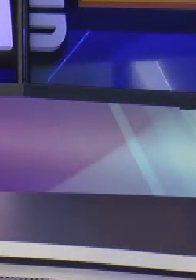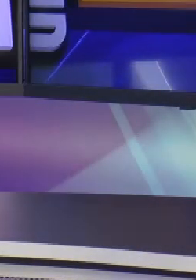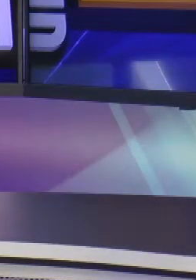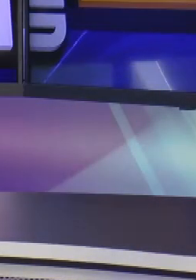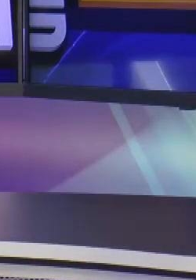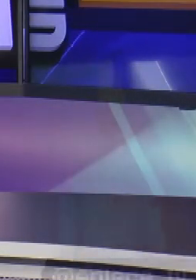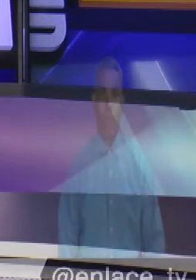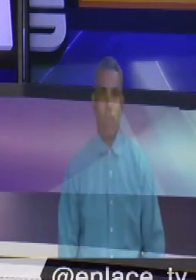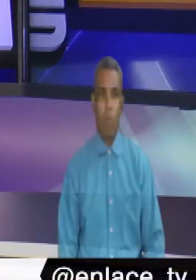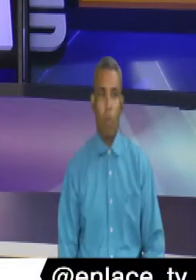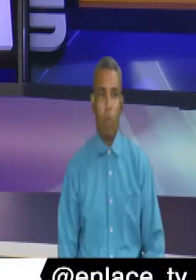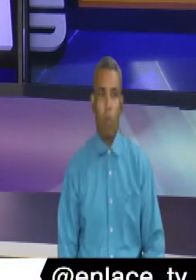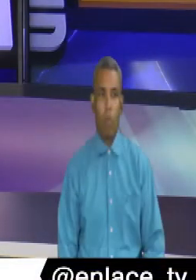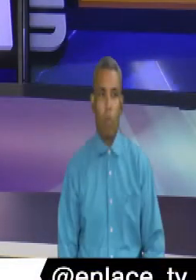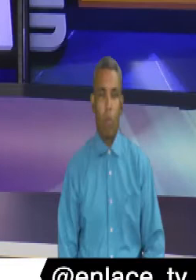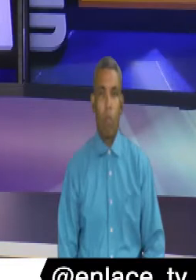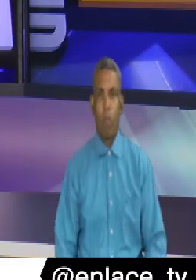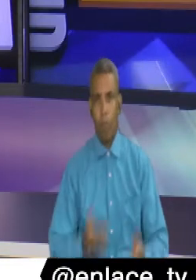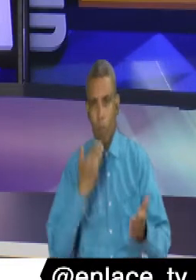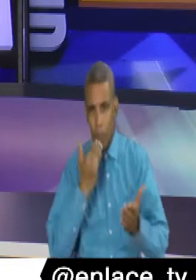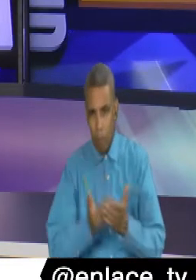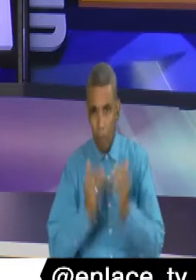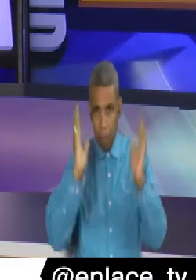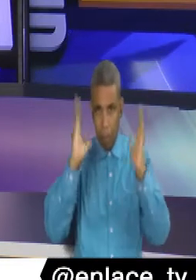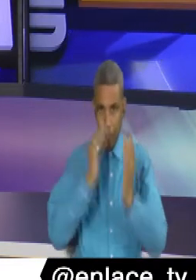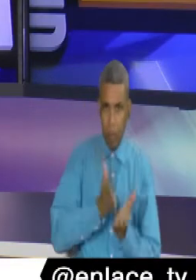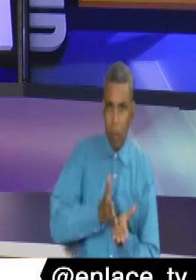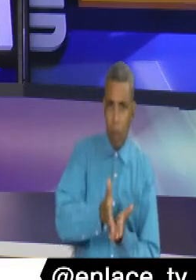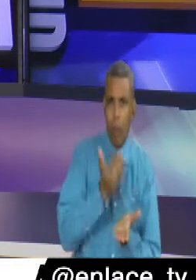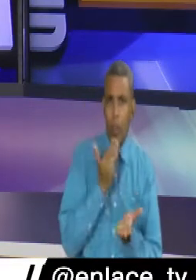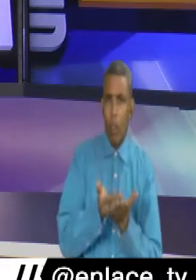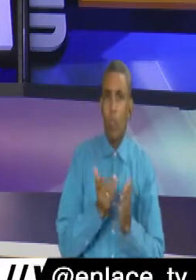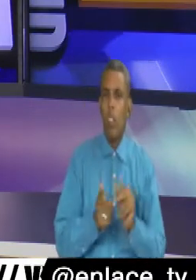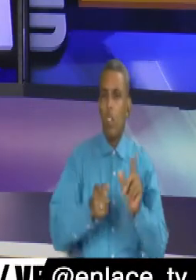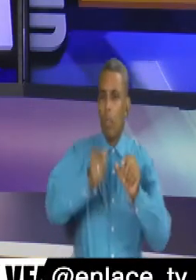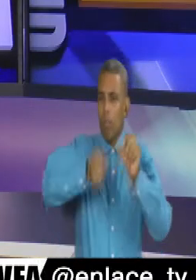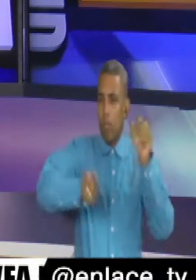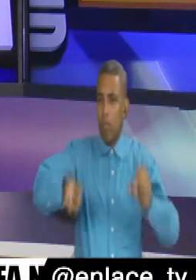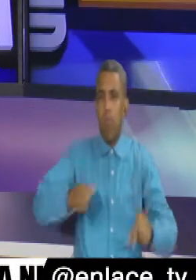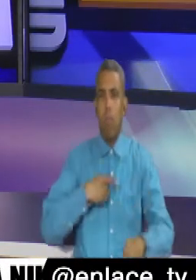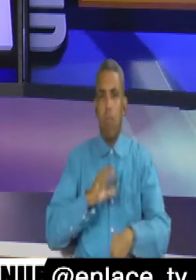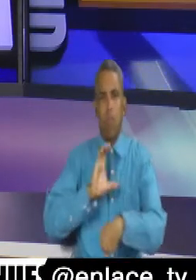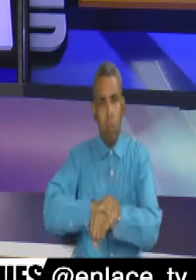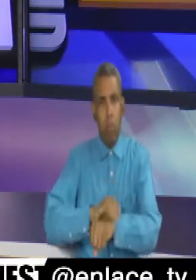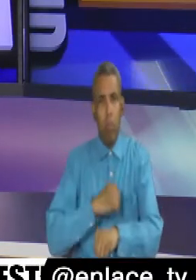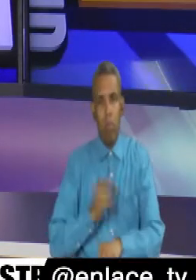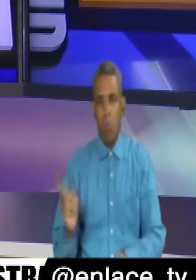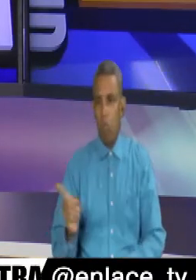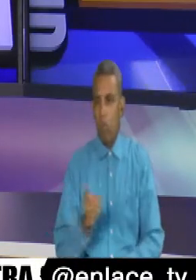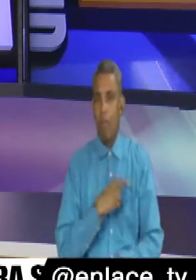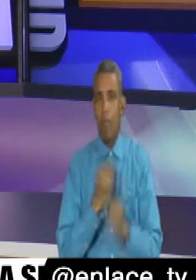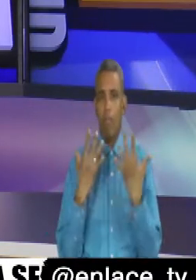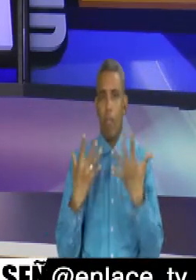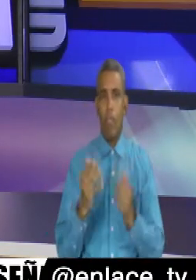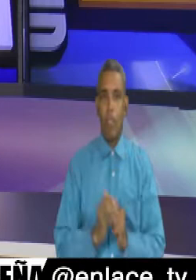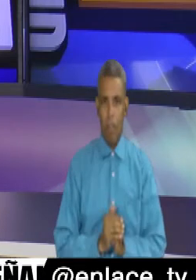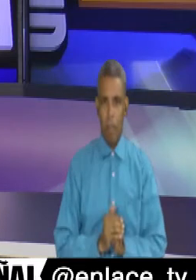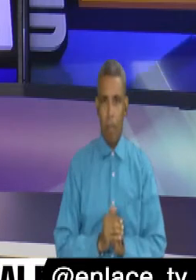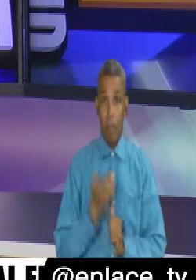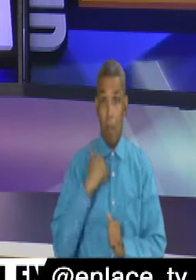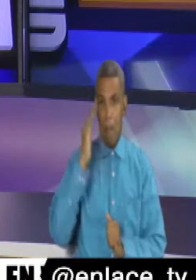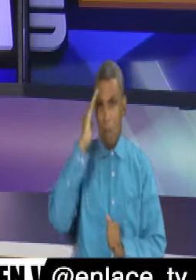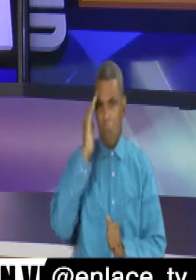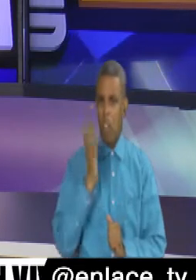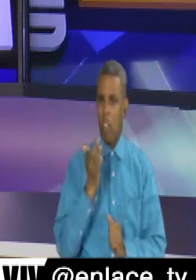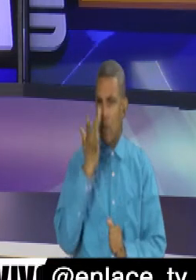Gracias por seguir con nosotros en Enlace Noticias. 10 personas fueron detenidas en diferentes operativos de la policía del Magdalena Medio. Los capturados